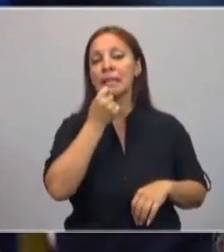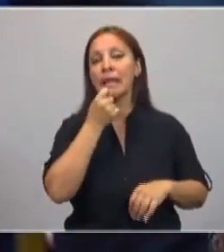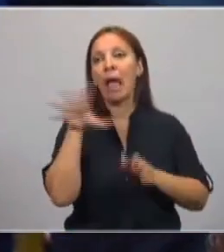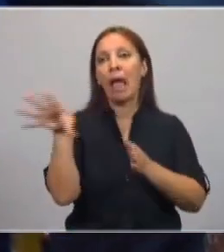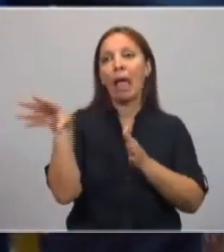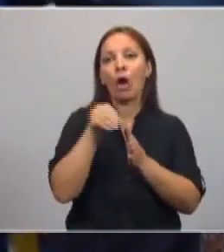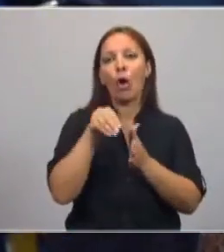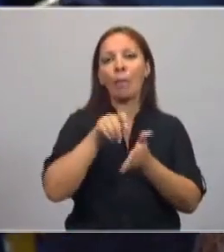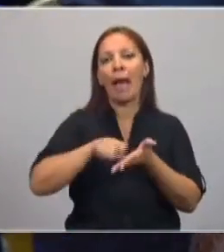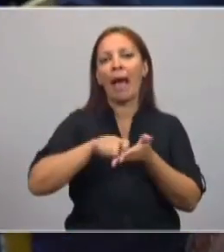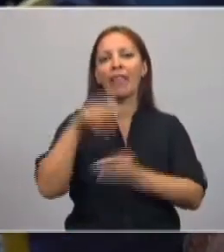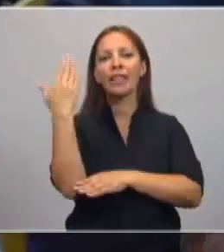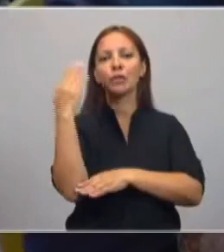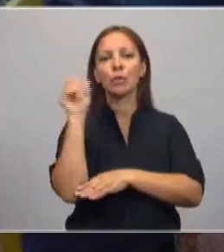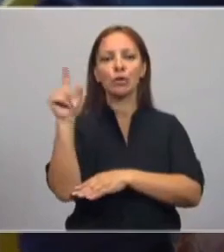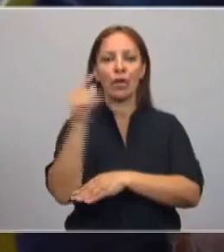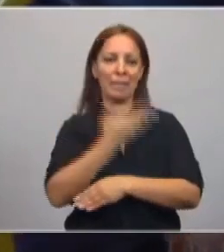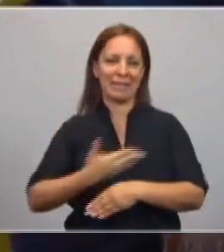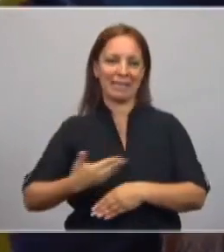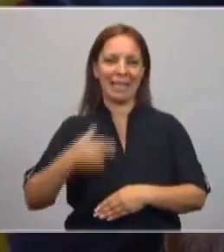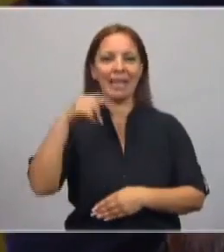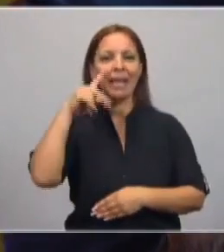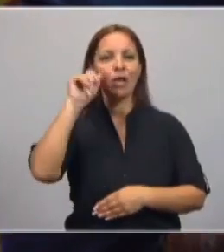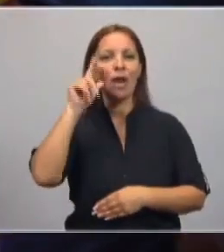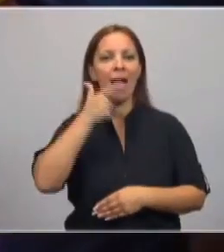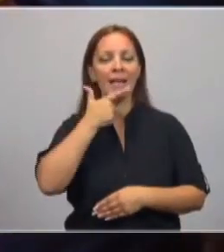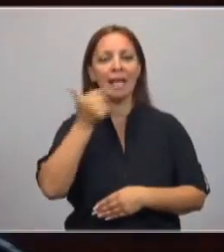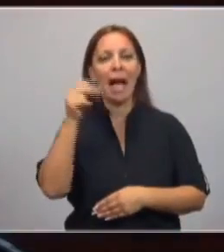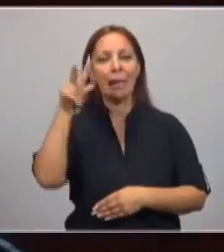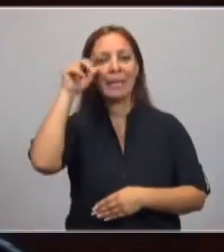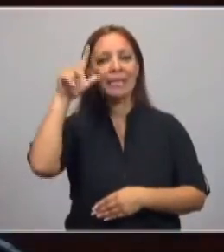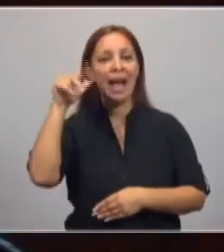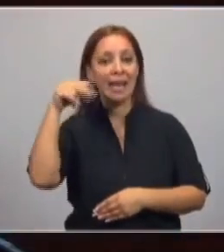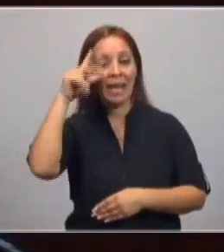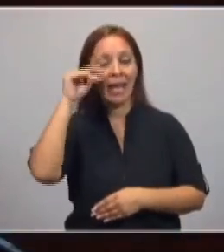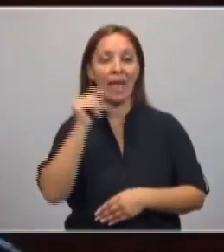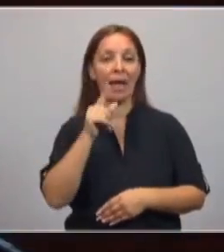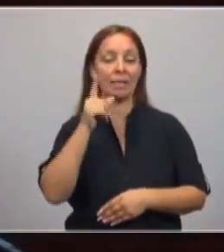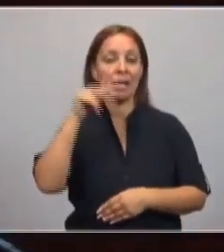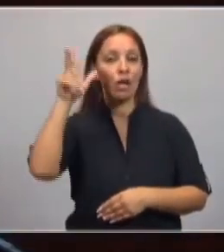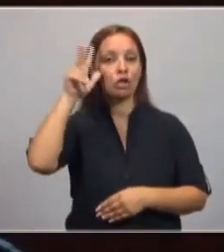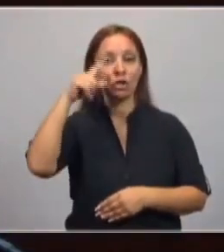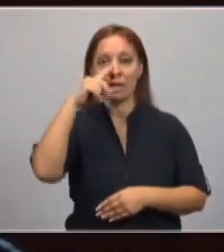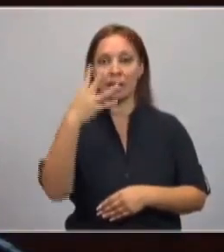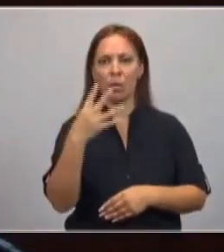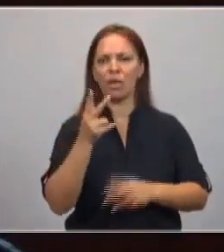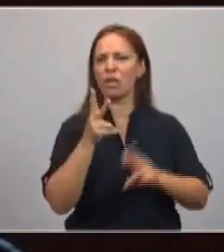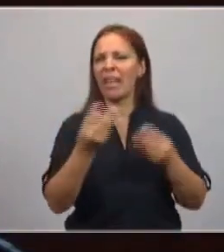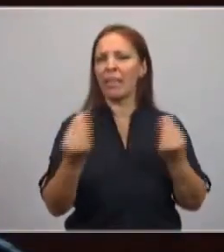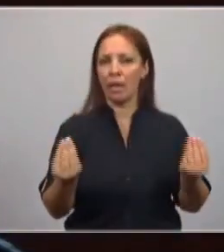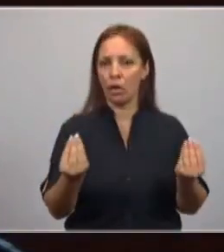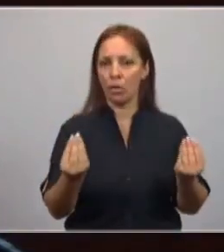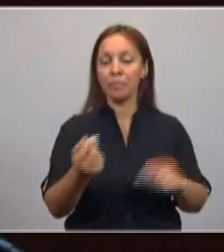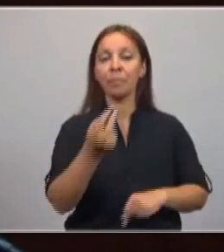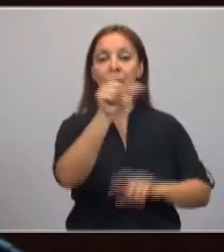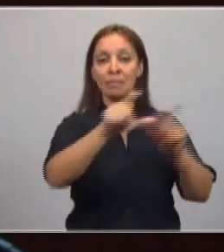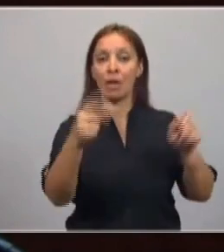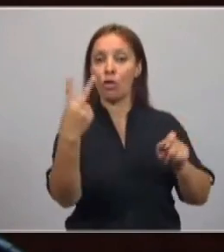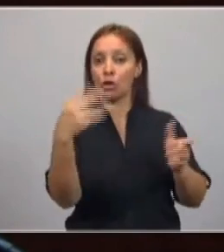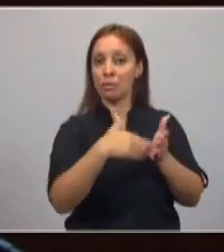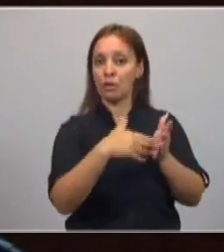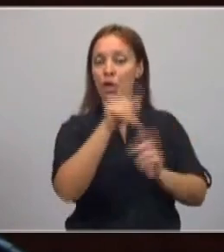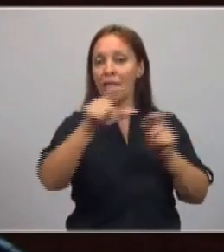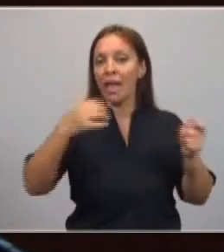Avellaneda cuando asumió la presidencia en 1874. Dijo Nicolás Avellaneda, hay 2 millones de argentinos